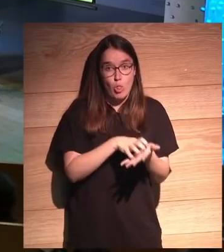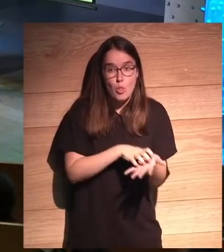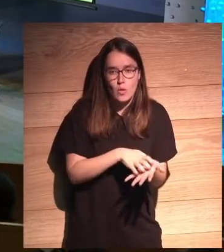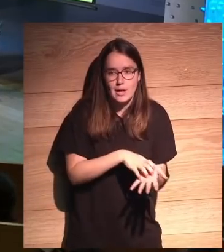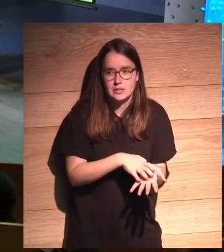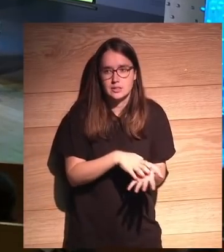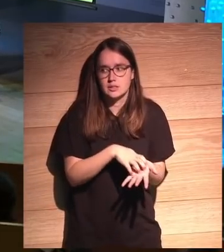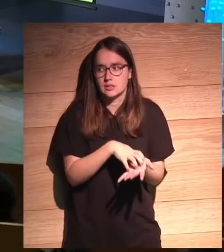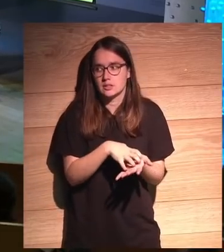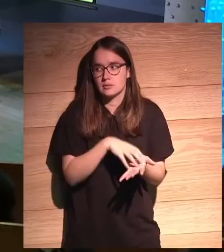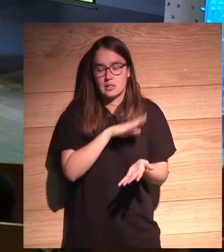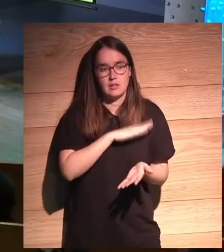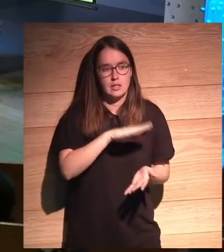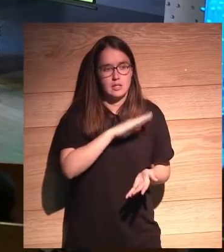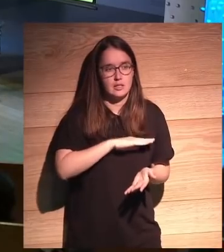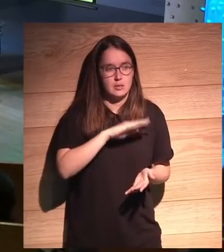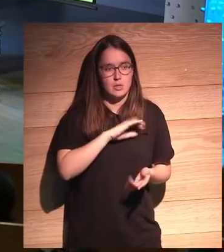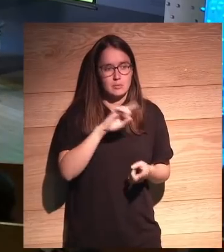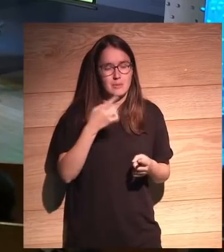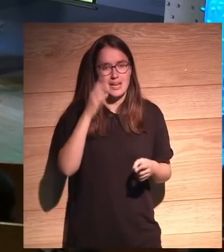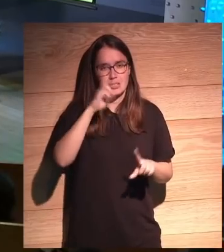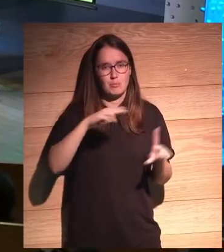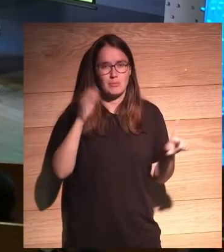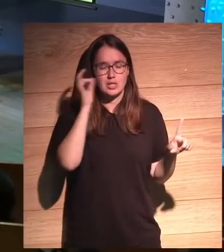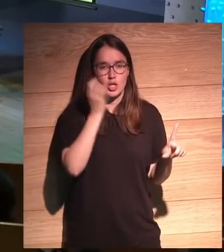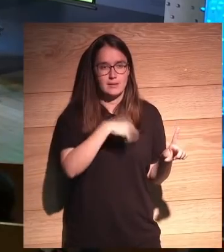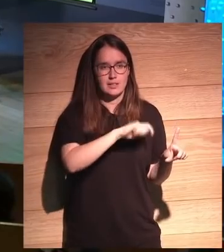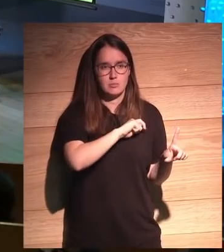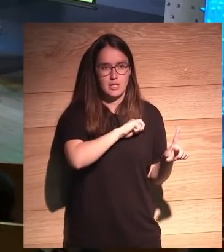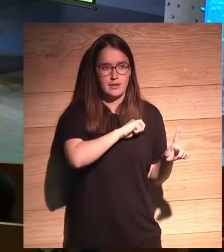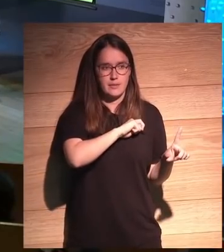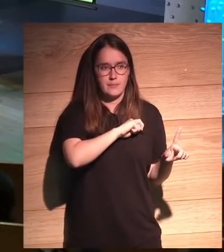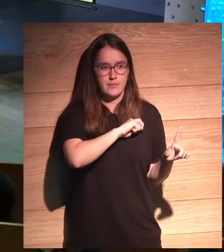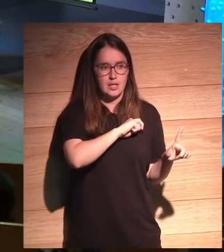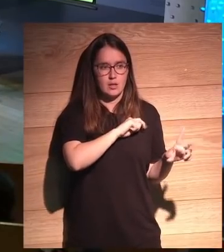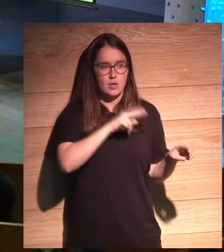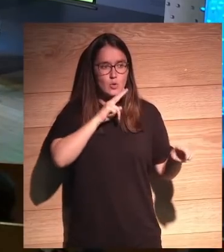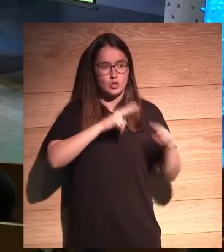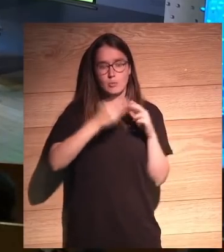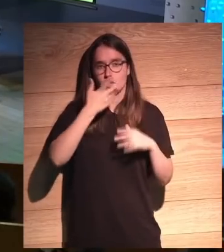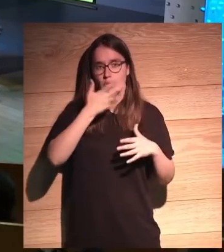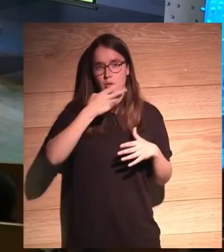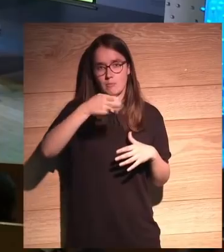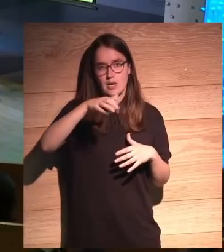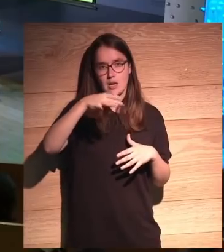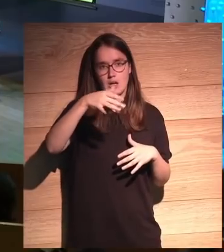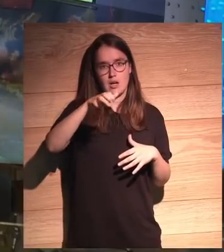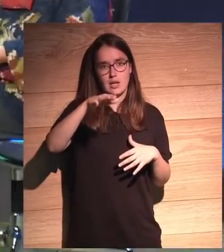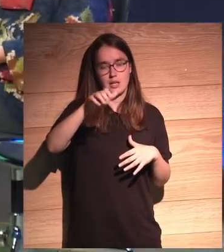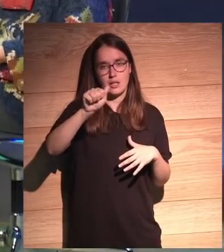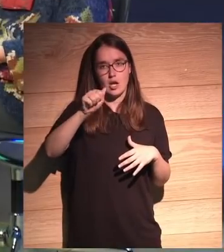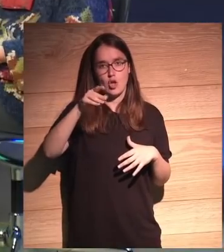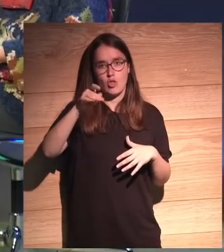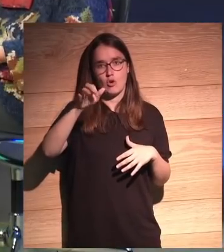ejemplo, mira, una de las primeras pintoras en España cuyos nombres conocemos, Margarita y